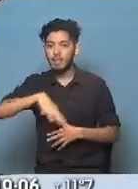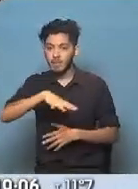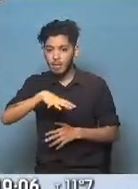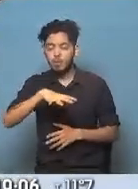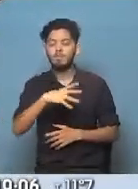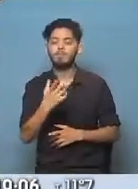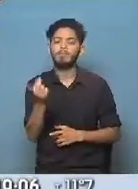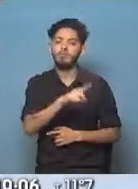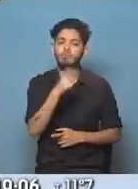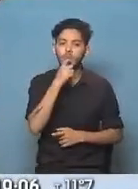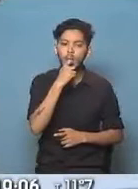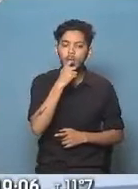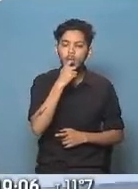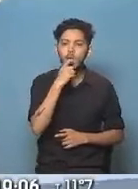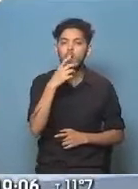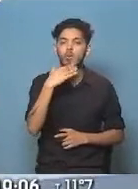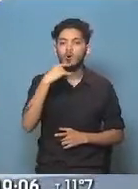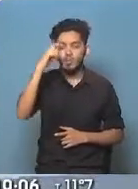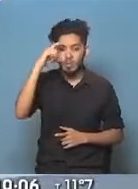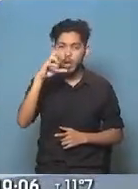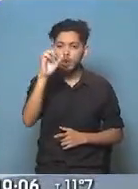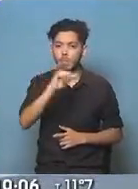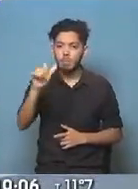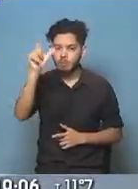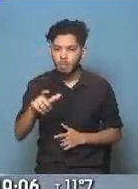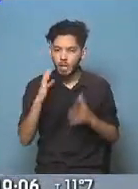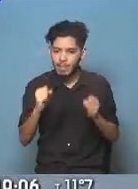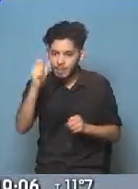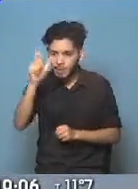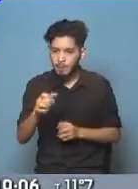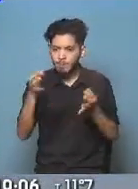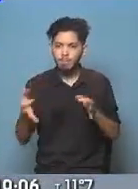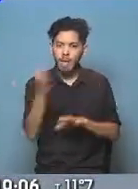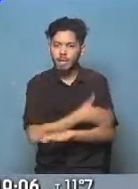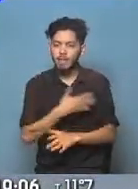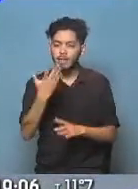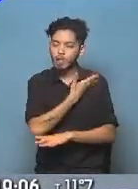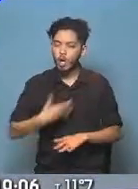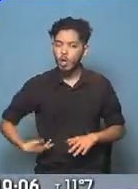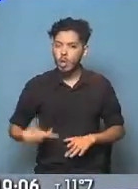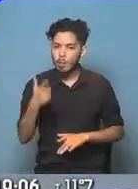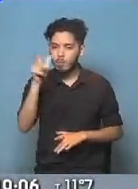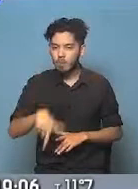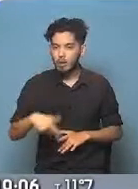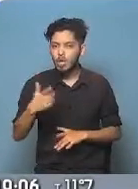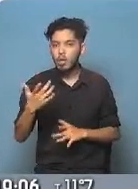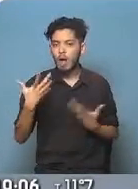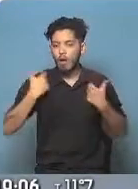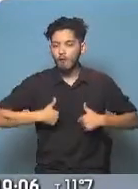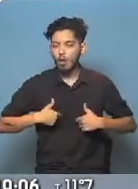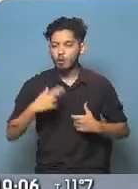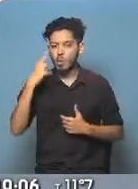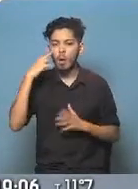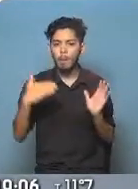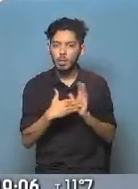estuvo presente José López, quien era funcionario, secretario concretamente, del anterior gobierno y a quien se lo ha encontrado con bolsos con